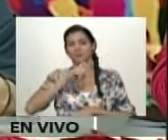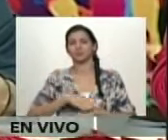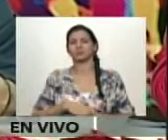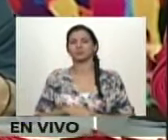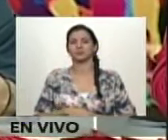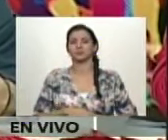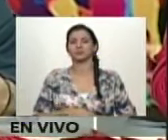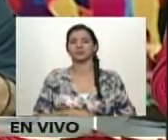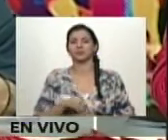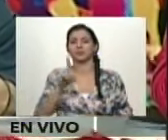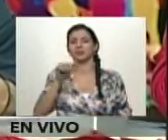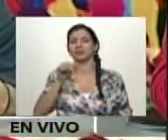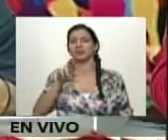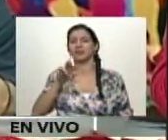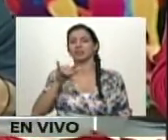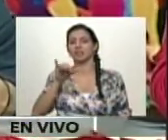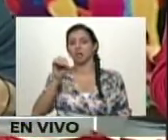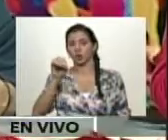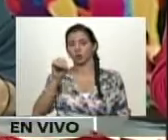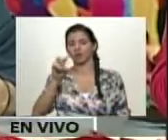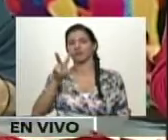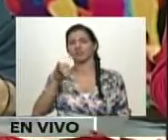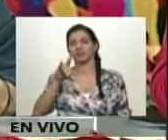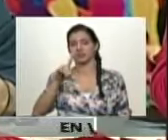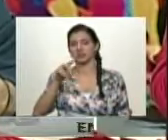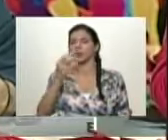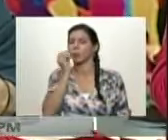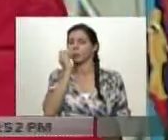año, Darío Ramón Vivas